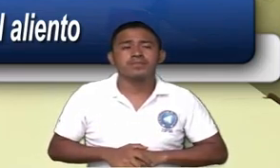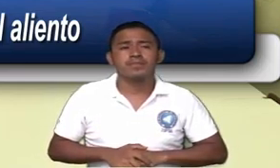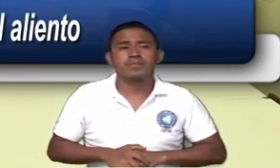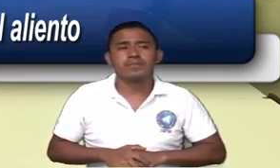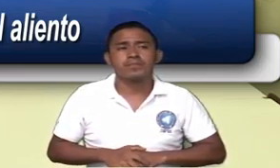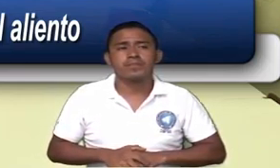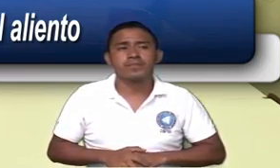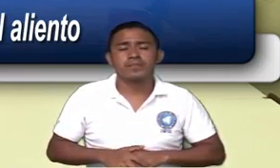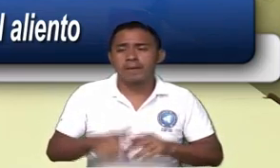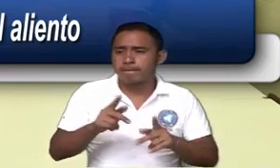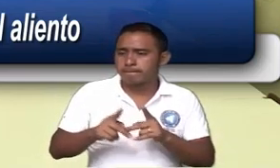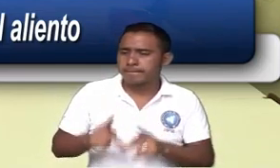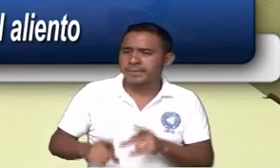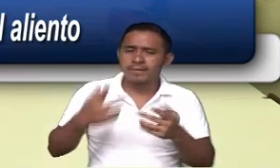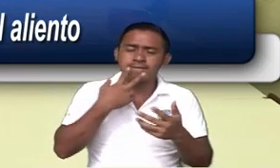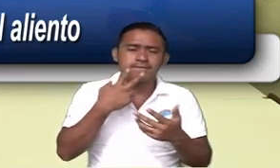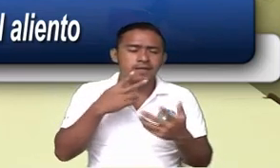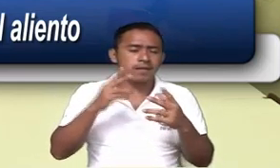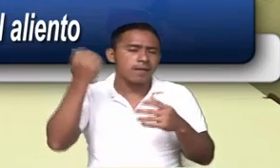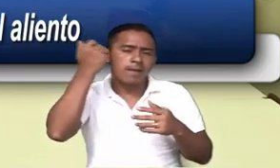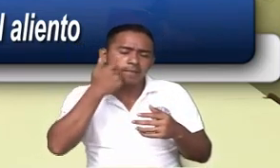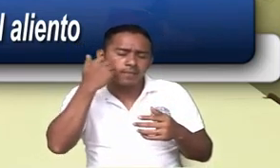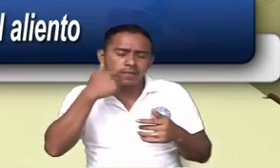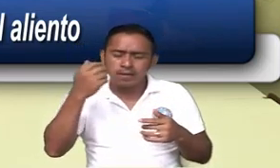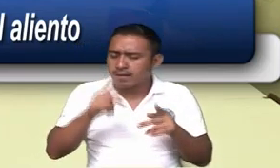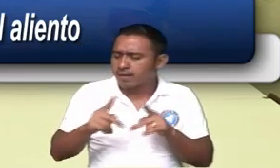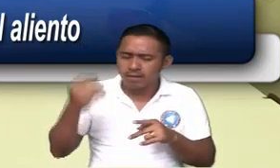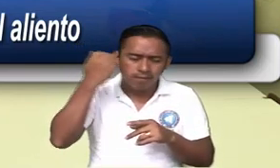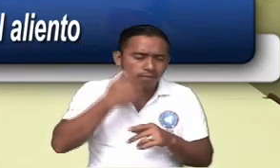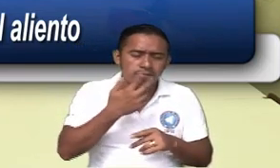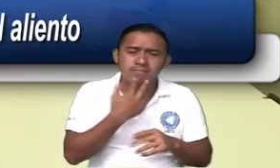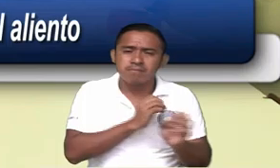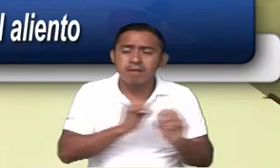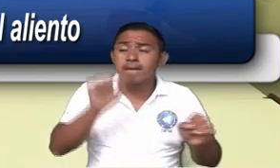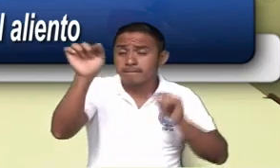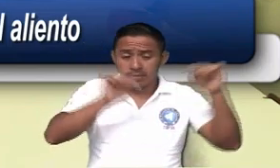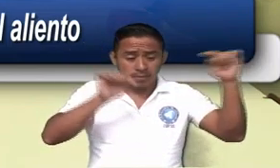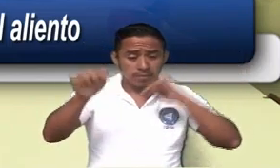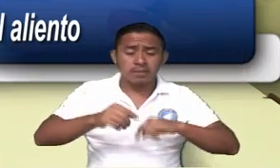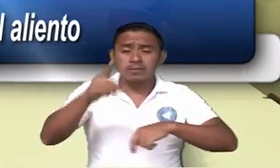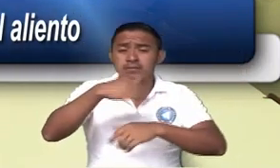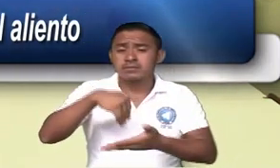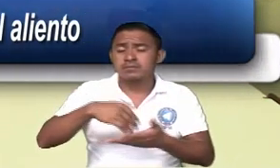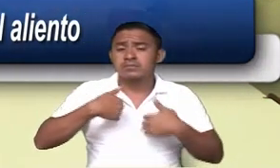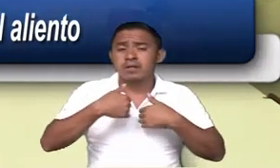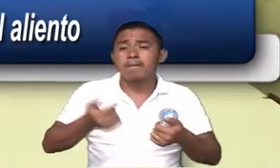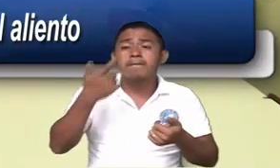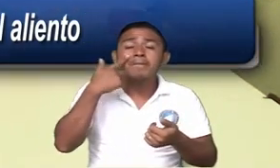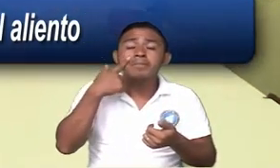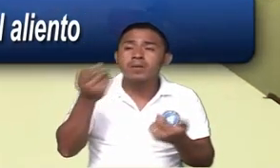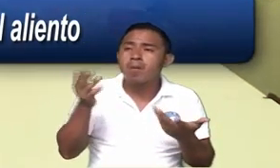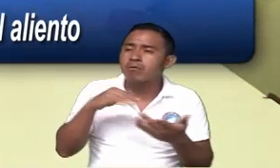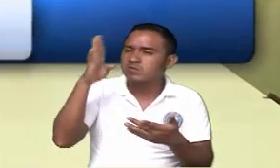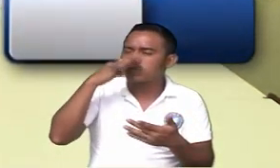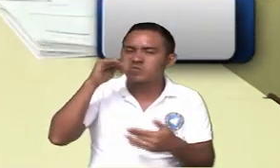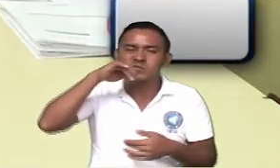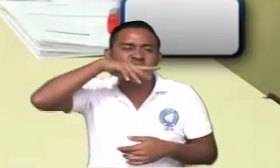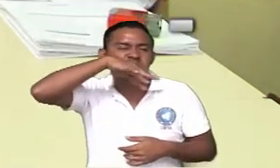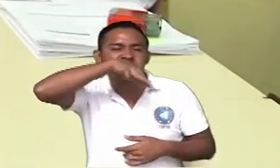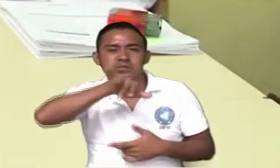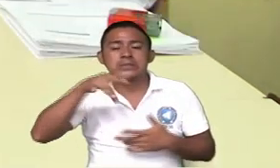los nicaragüenses, los ciudadanos, los televidentes que nos están viendo en venir al centro de salud. precisamente para saber por qué es